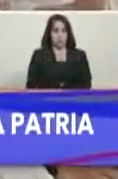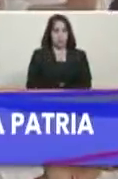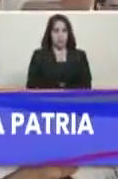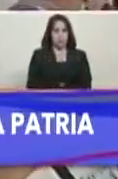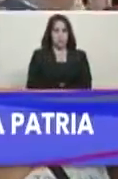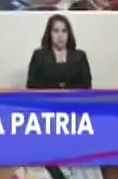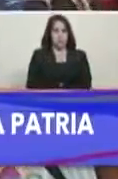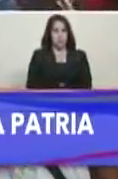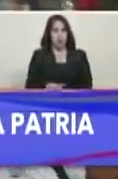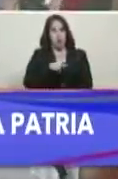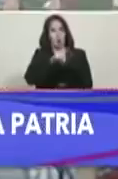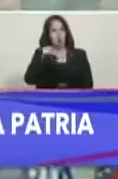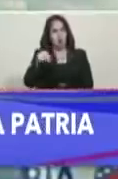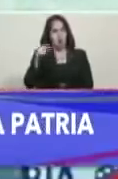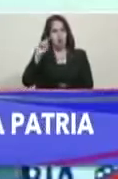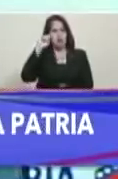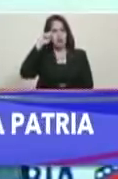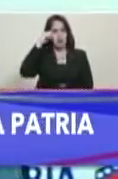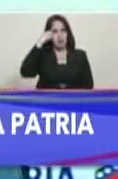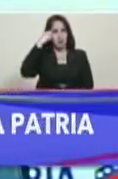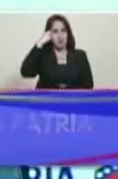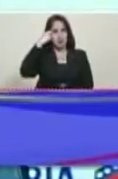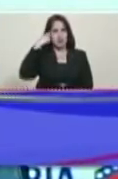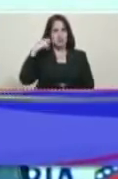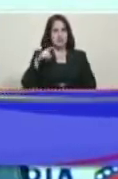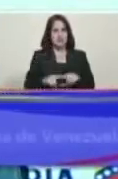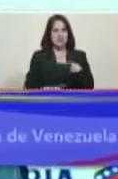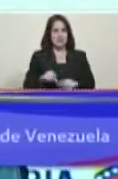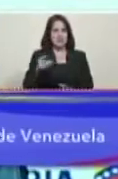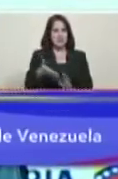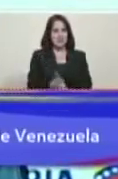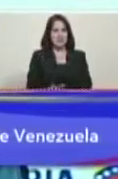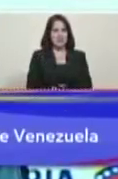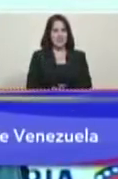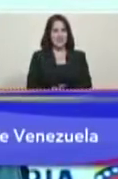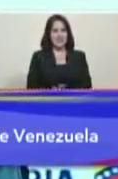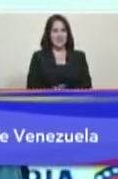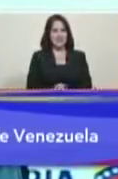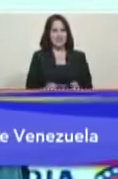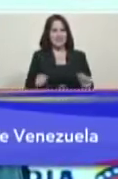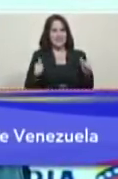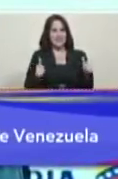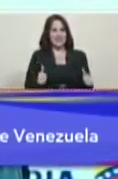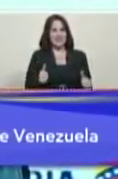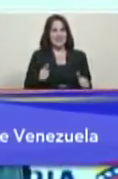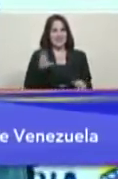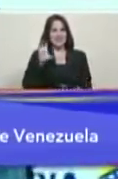Ustedes se recuerdan cuando nació el carné de la patria.